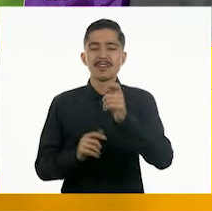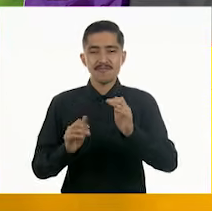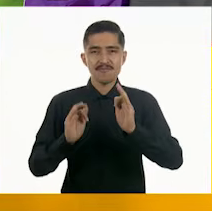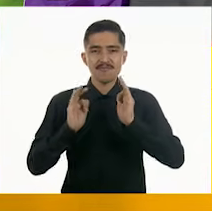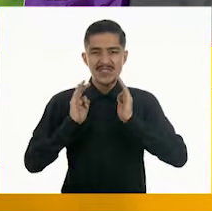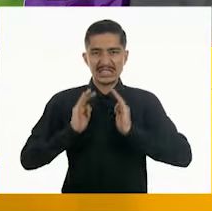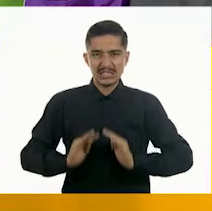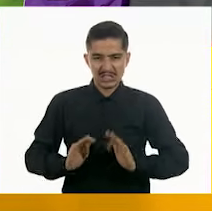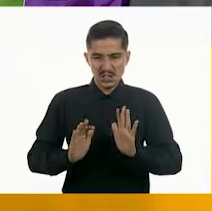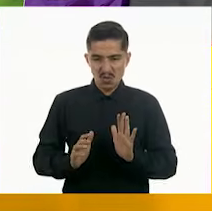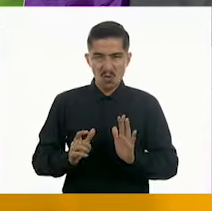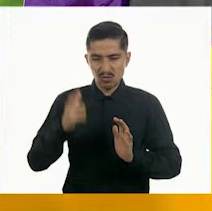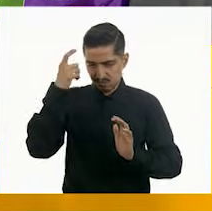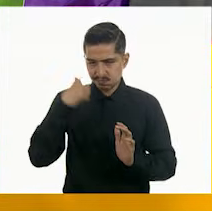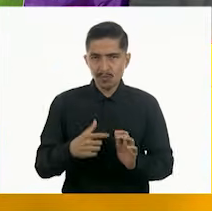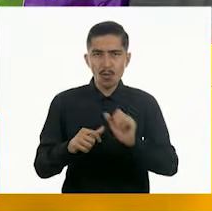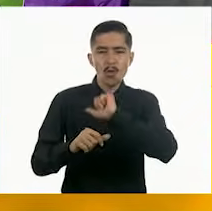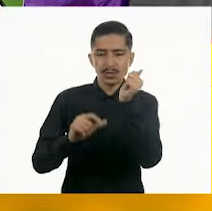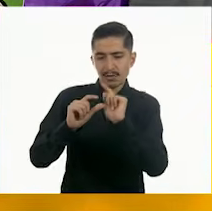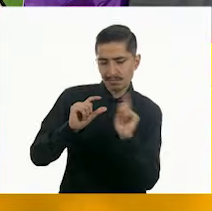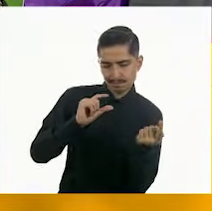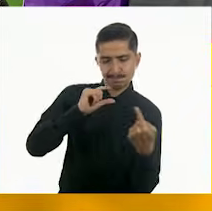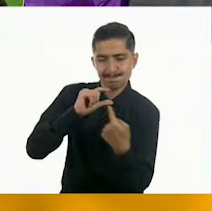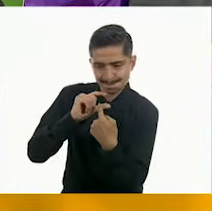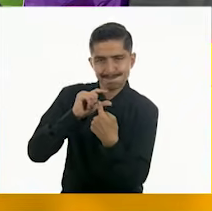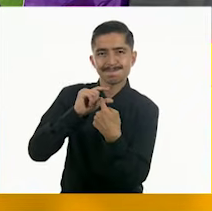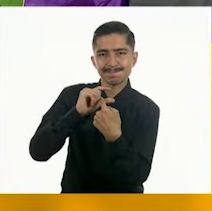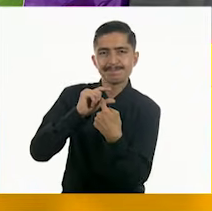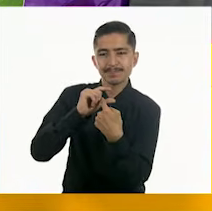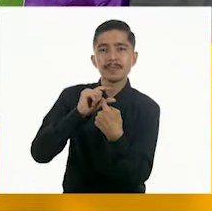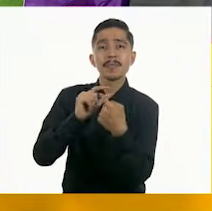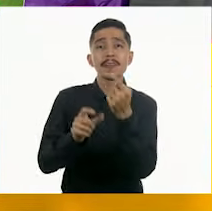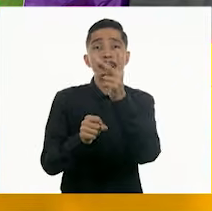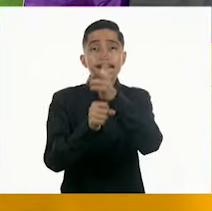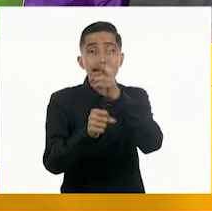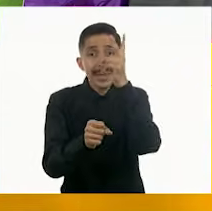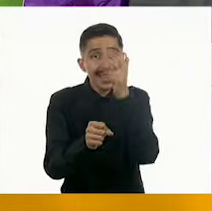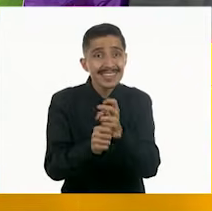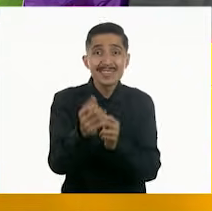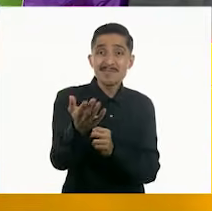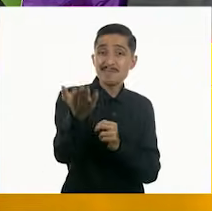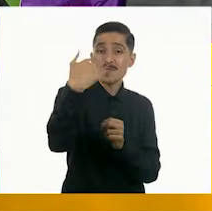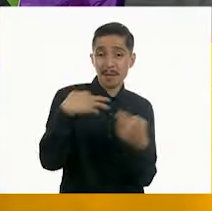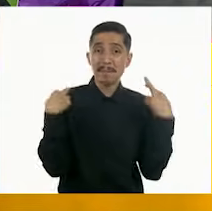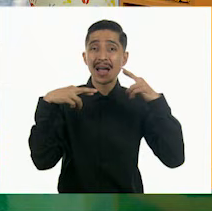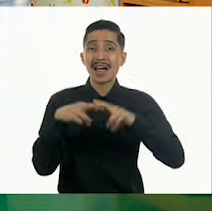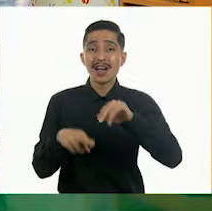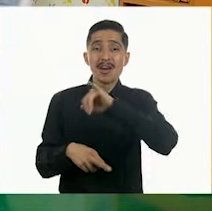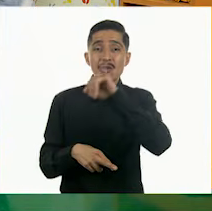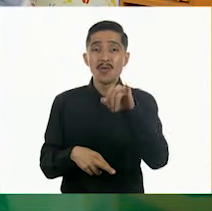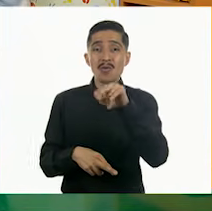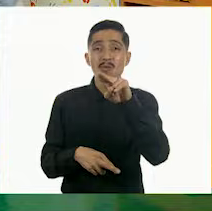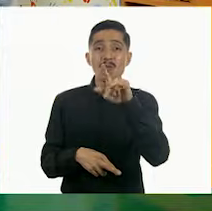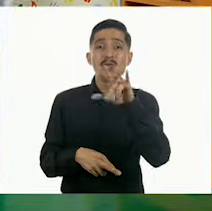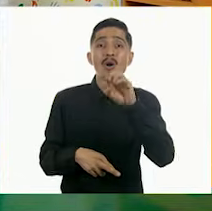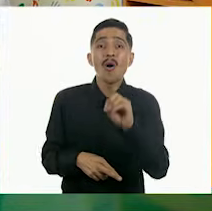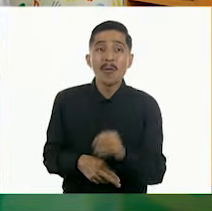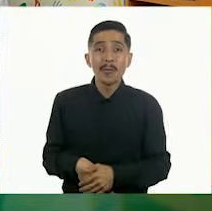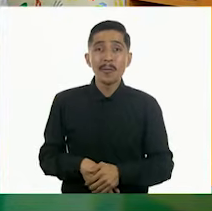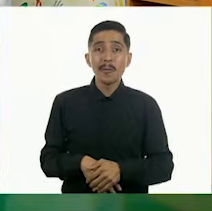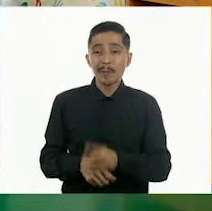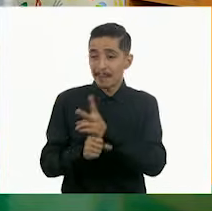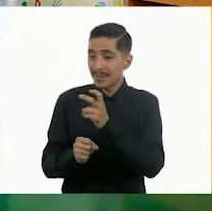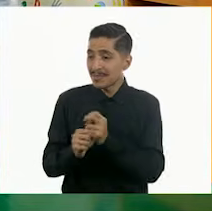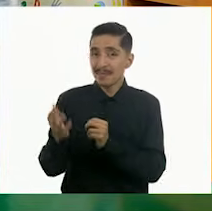y en la otra parte del mensaje dice, invitemos al docente Julio. Ah, pues el docente Julio